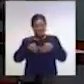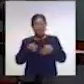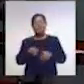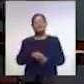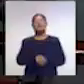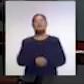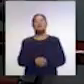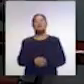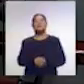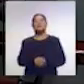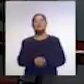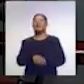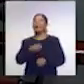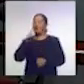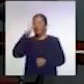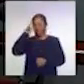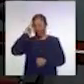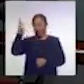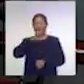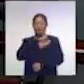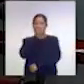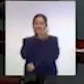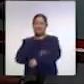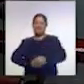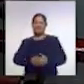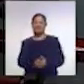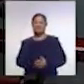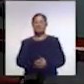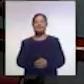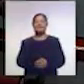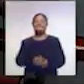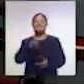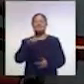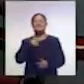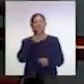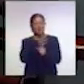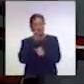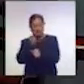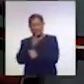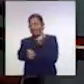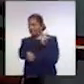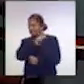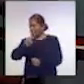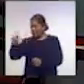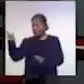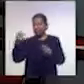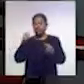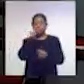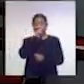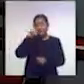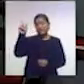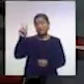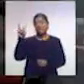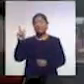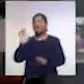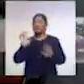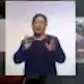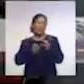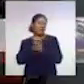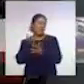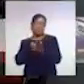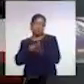Bienvenido, buenas tardes. Hola, buenas tardes. Pues sí, nos queremos invitar a todos aquellos profesionistas egresados ya de